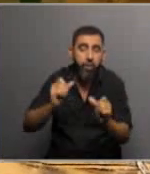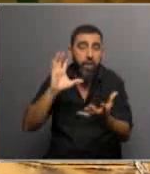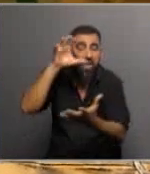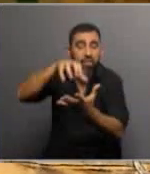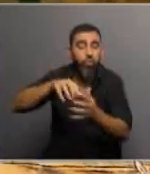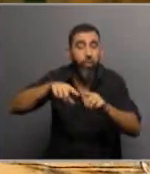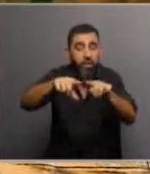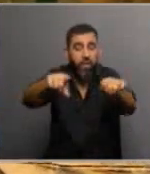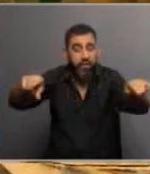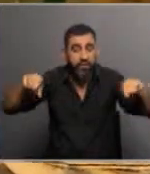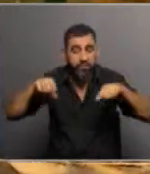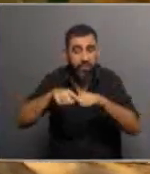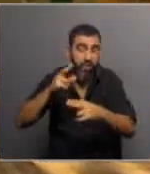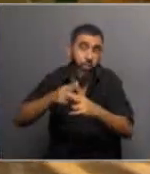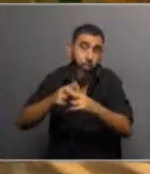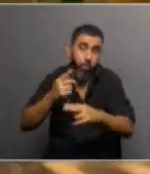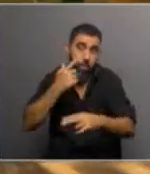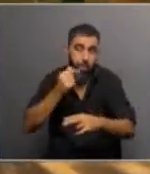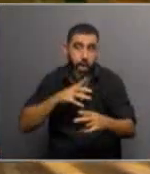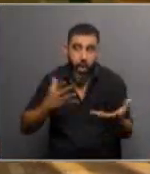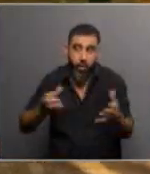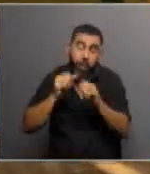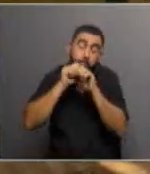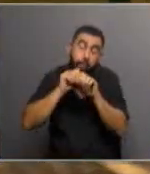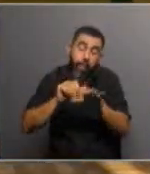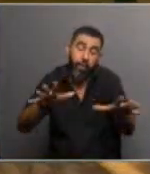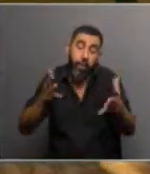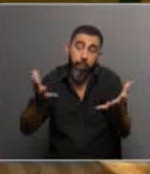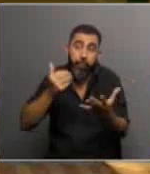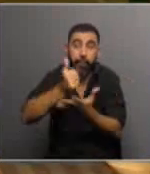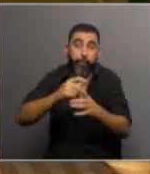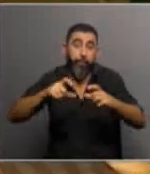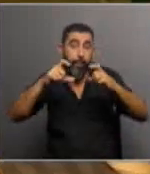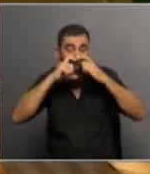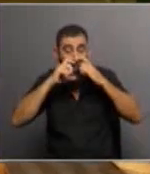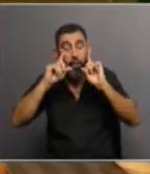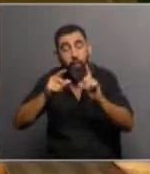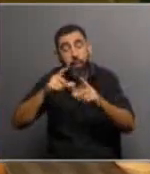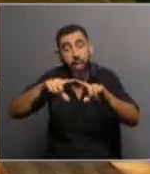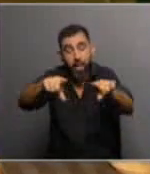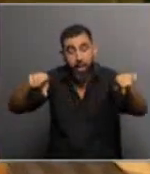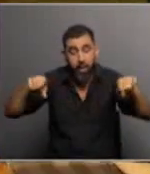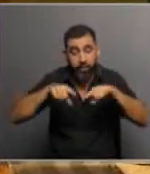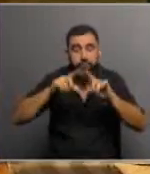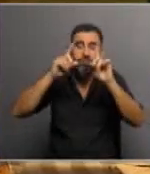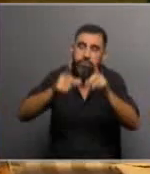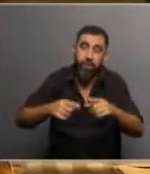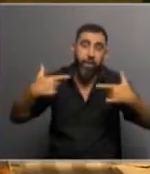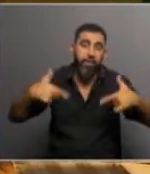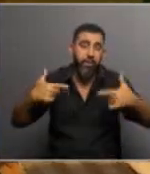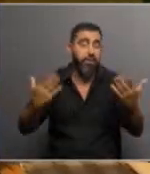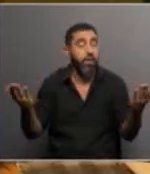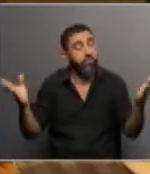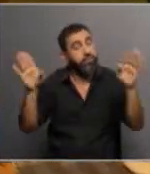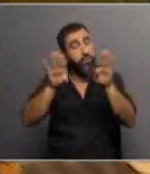y bueno y la pandemia estamos todos acá de tapabocas lamentables presente y bueno y las salas también de la de la intendencia estaban